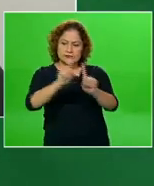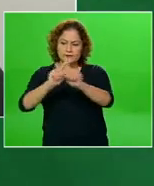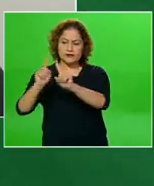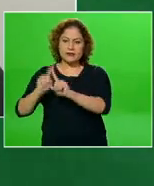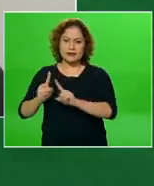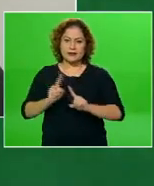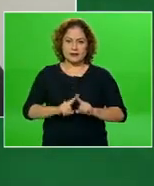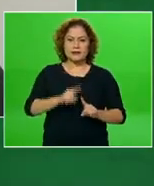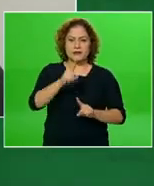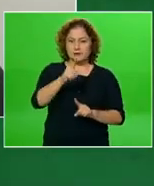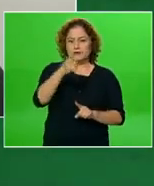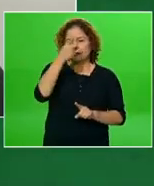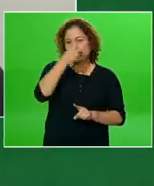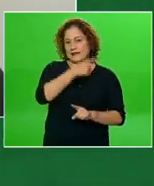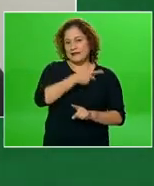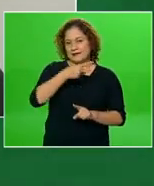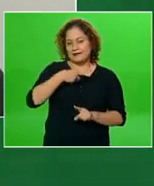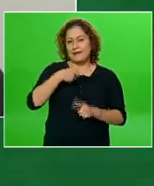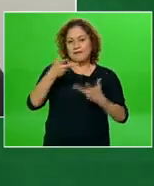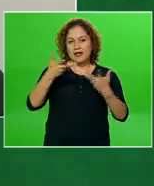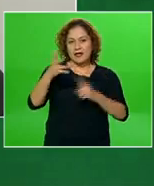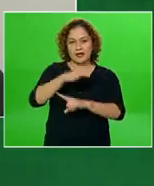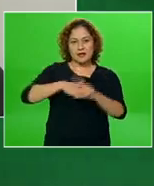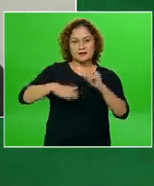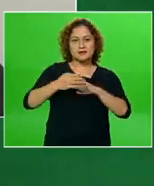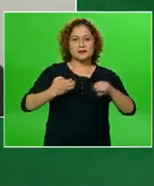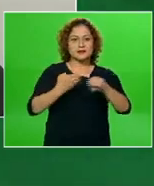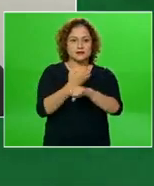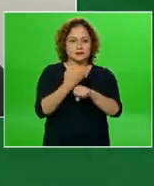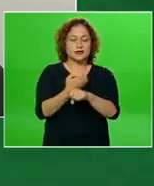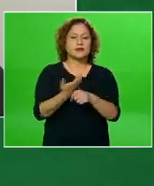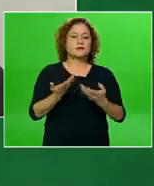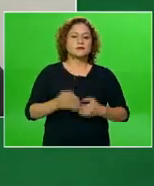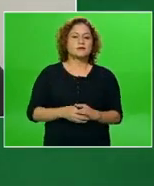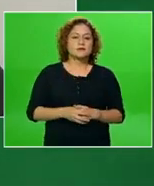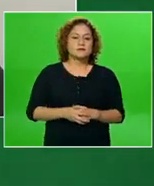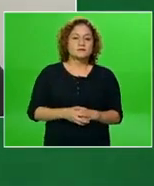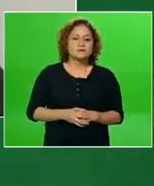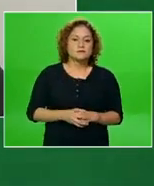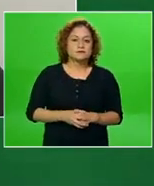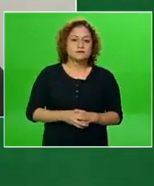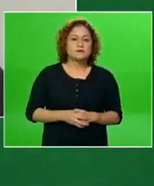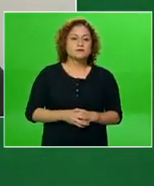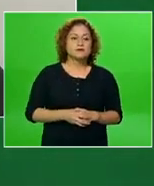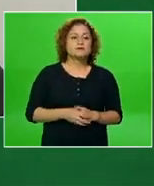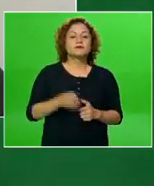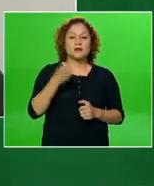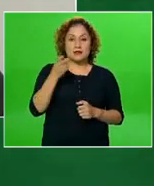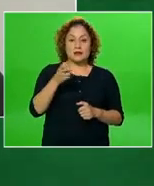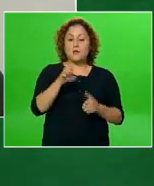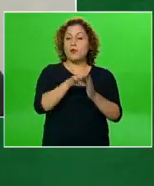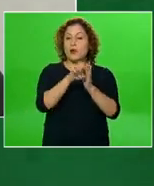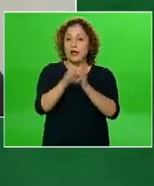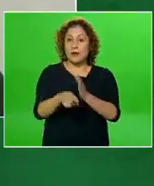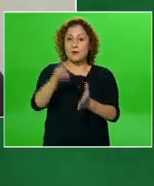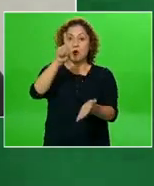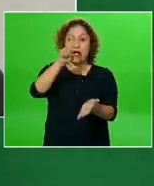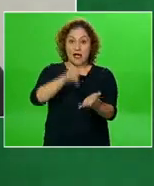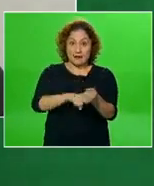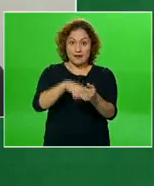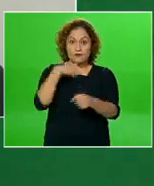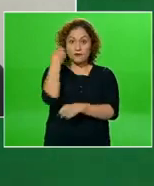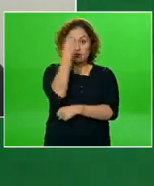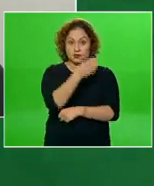van a realizar además de estas dos primeras que acabamos de mencionar se van a realizar en los planteles escolares y con los padres de